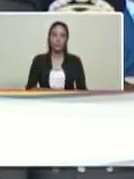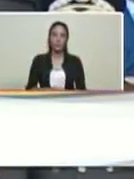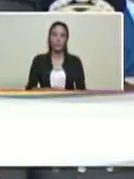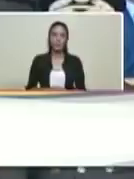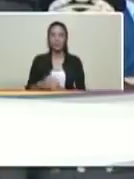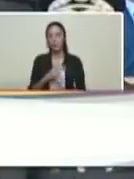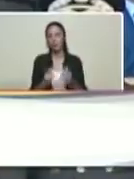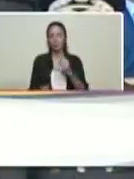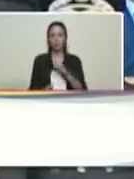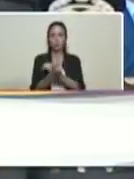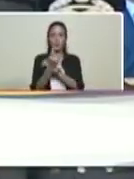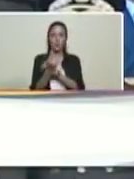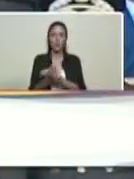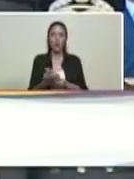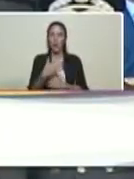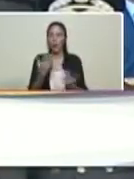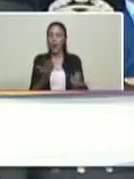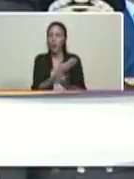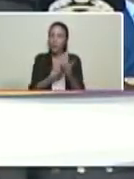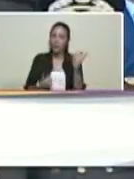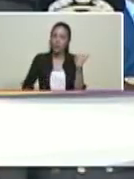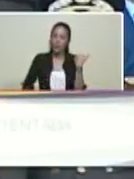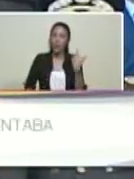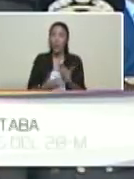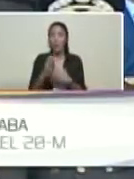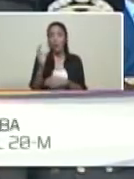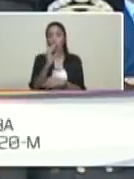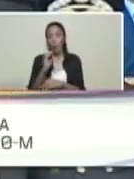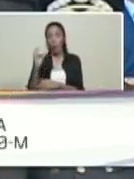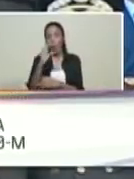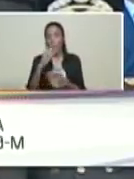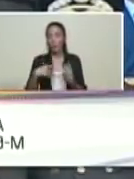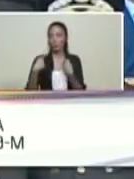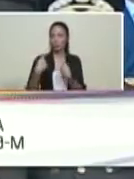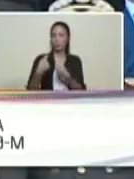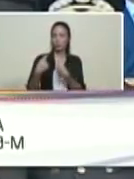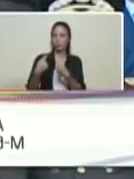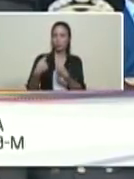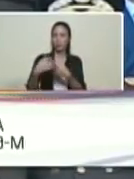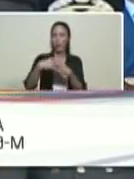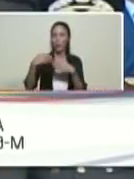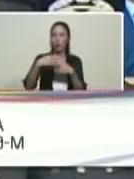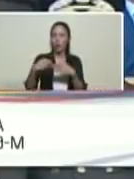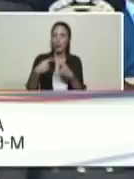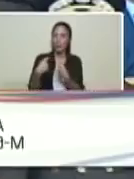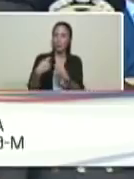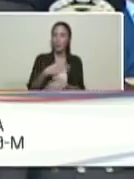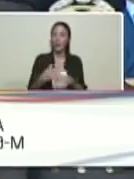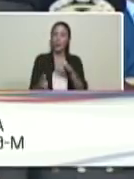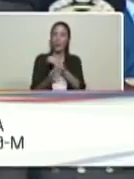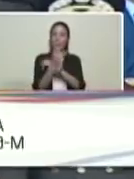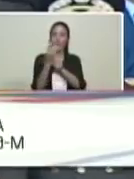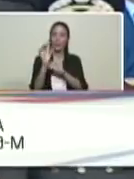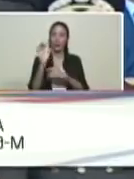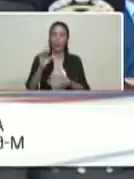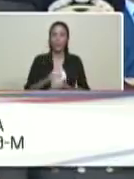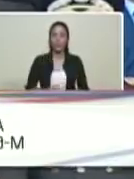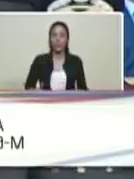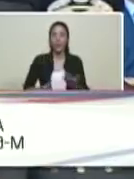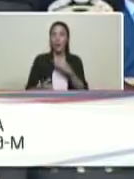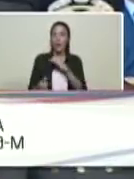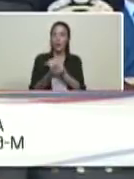traidores que desde colombia les pagaron en dólares para que traicionaran el honor